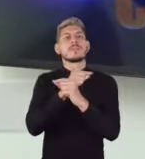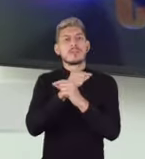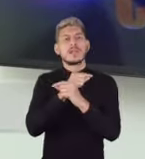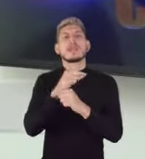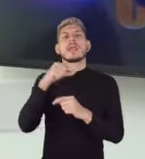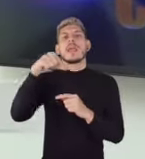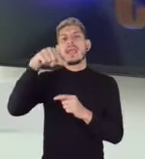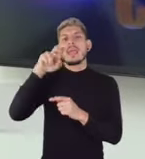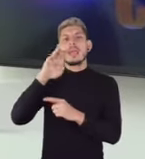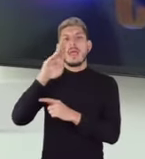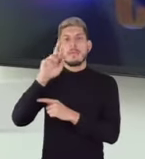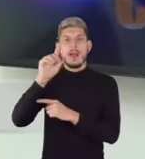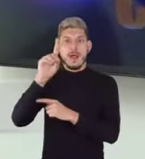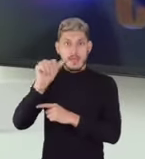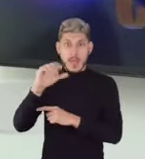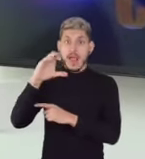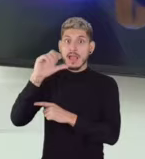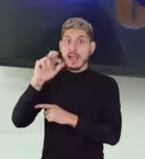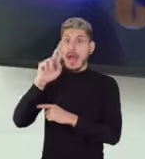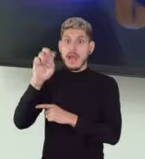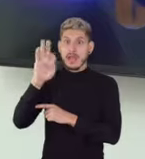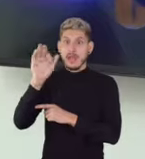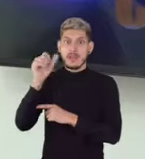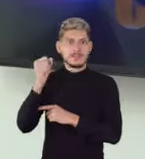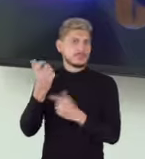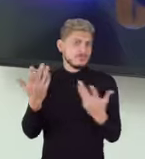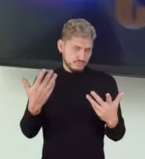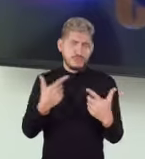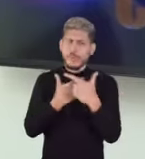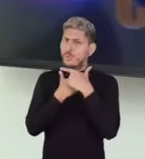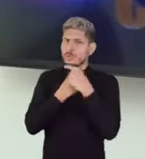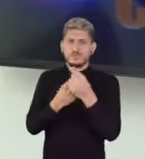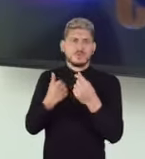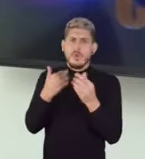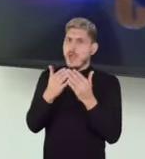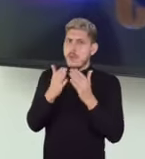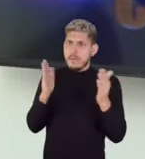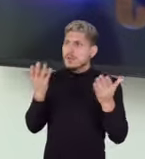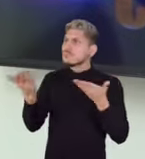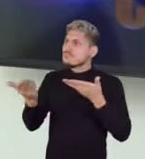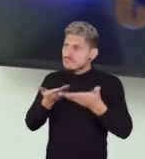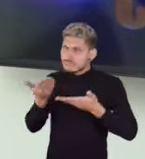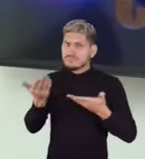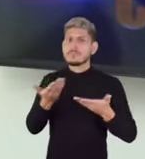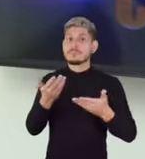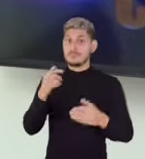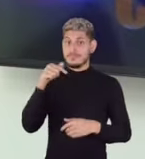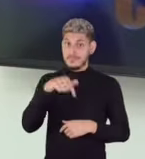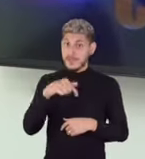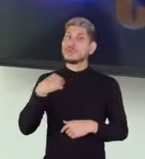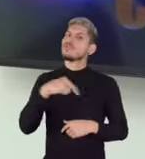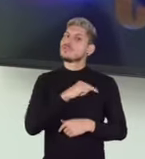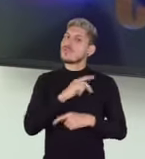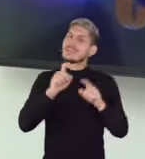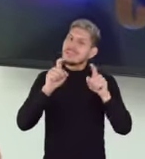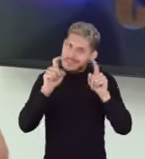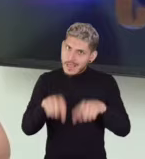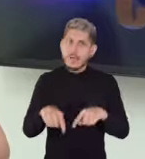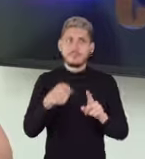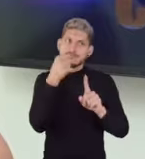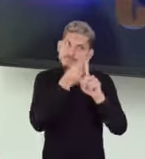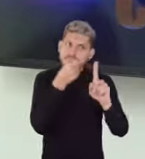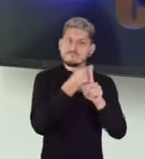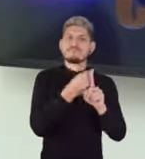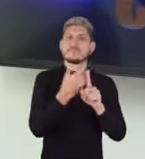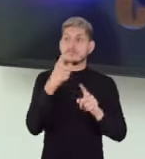Quebrada Carretas, entonces con gusto yo estoy a las órdenes. No simplemente aquí es una acción que necesitamos que sean, que